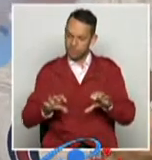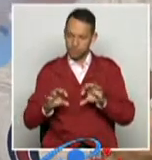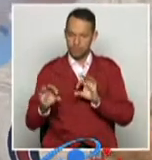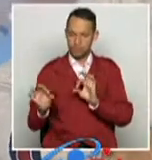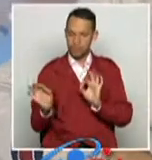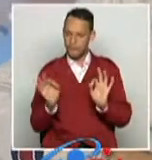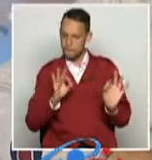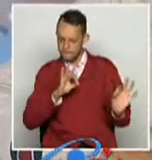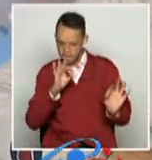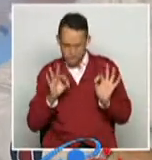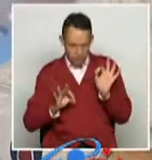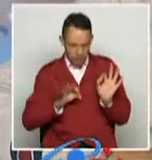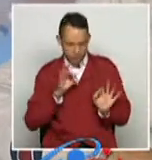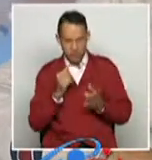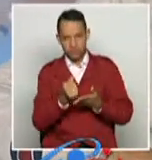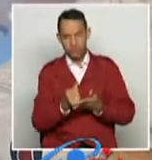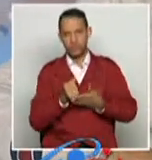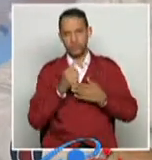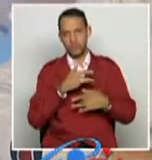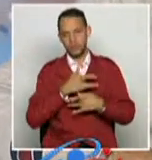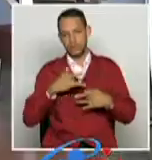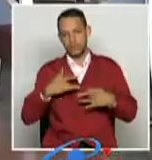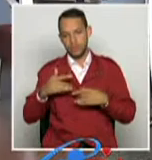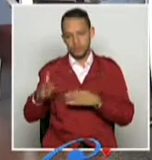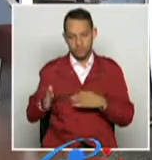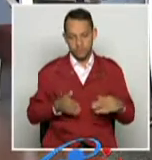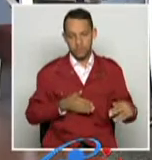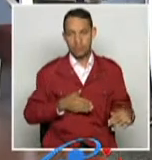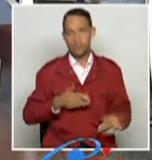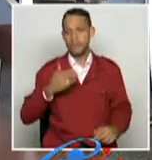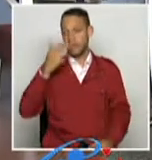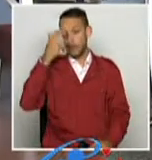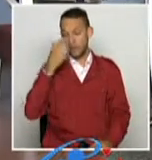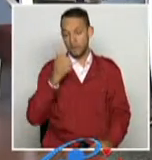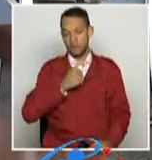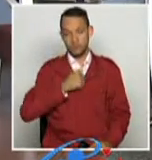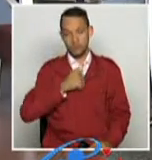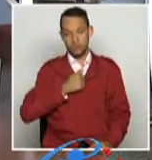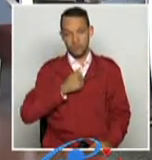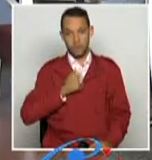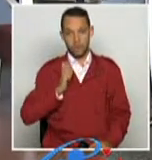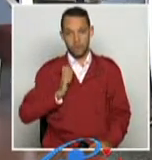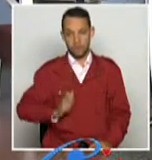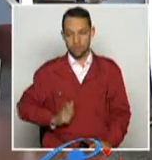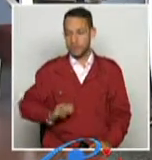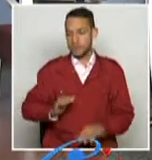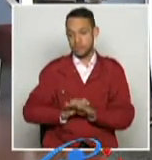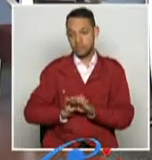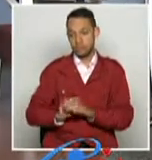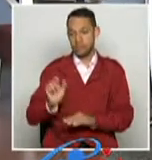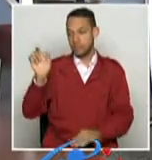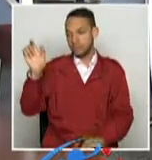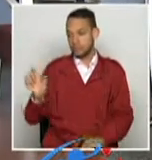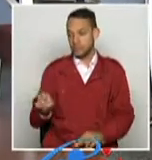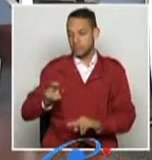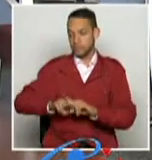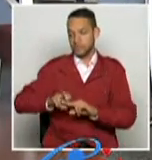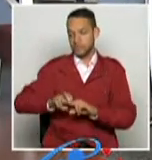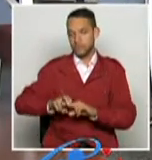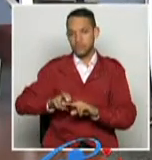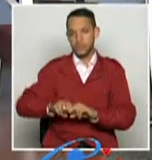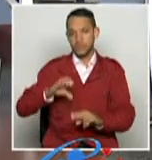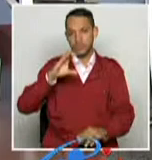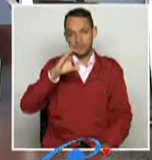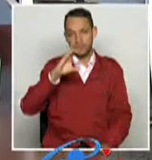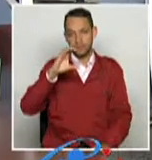puede evitar complicaciones grandes de salud. A propósito de revisión y de prevención, nuestro invitado de hoy es el terapeuta